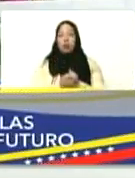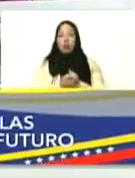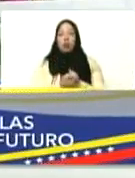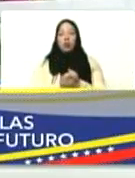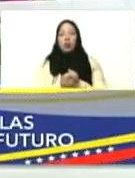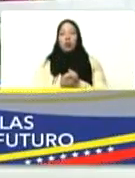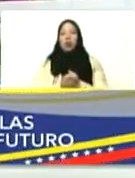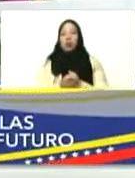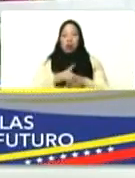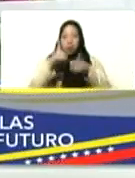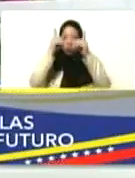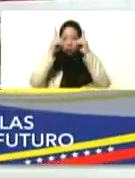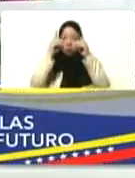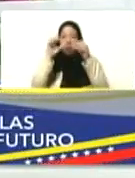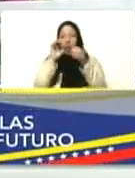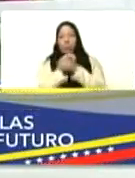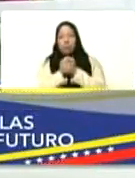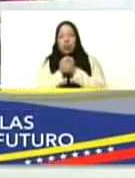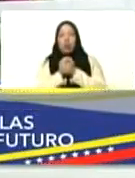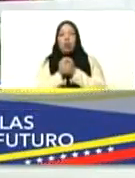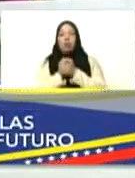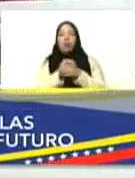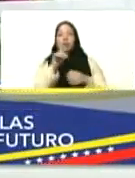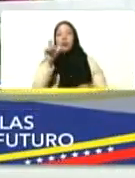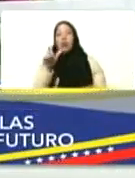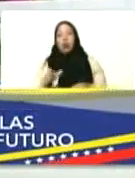Delcy, Mervin y Diva.